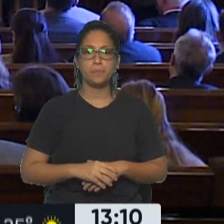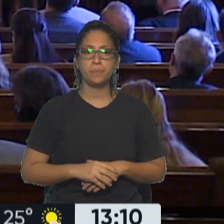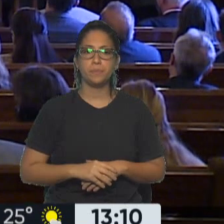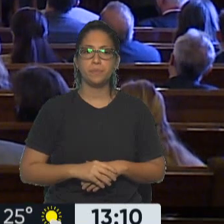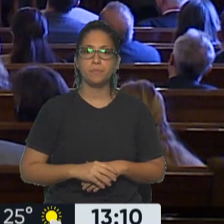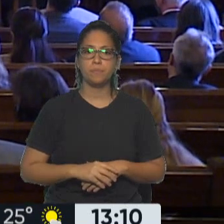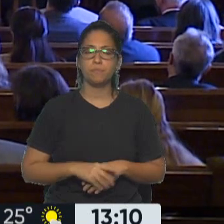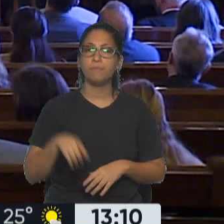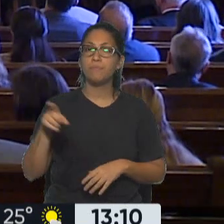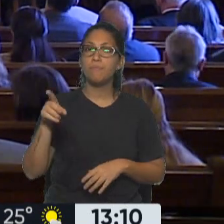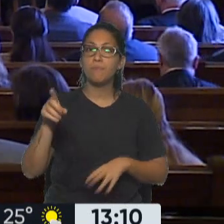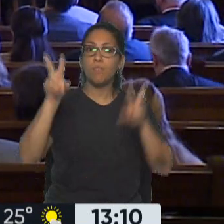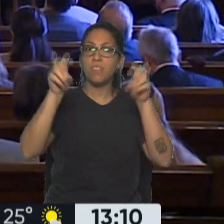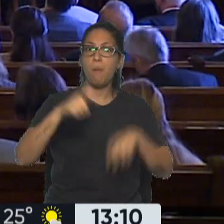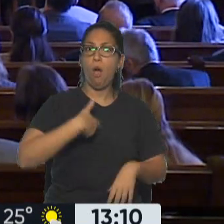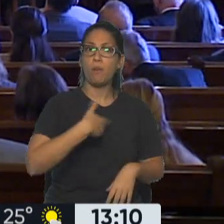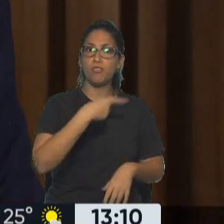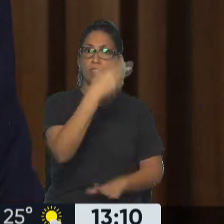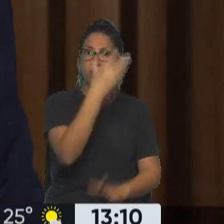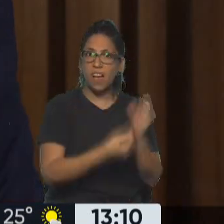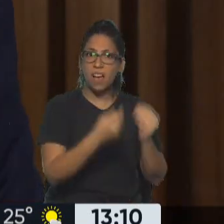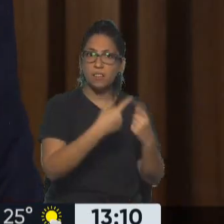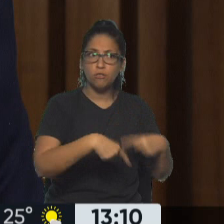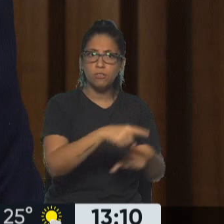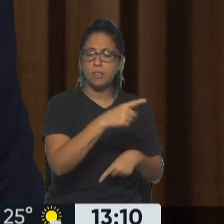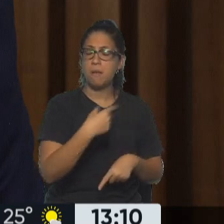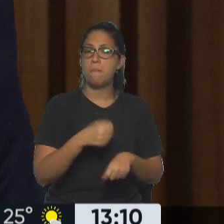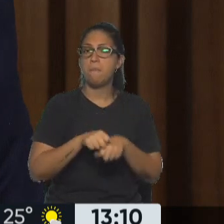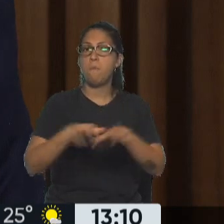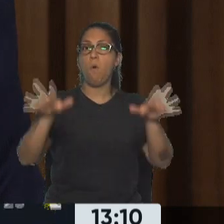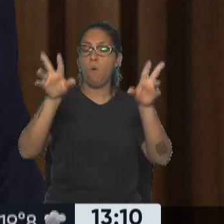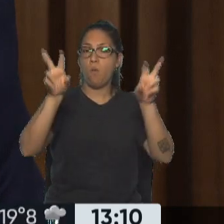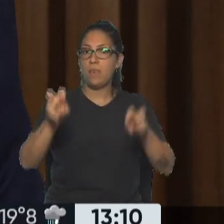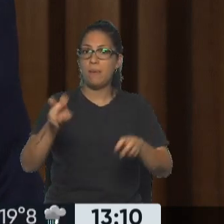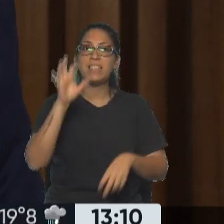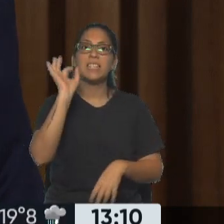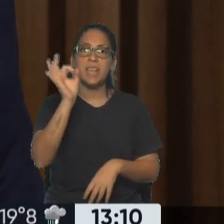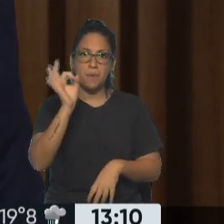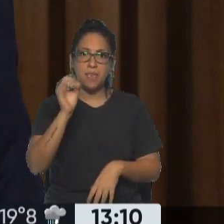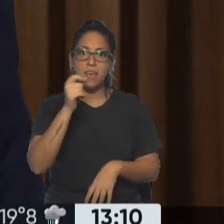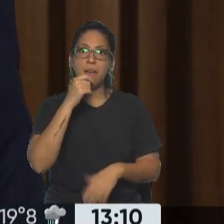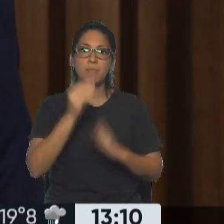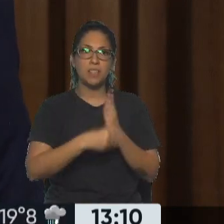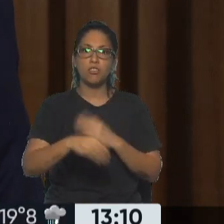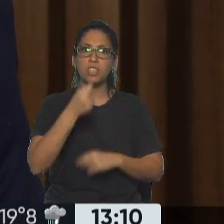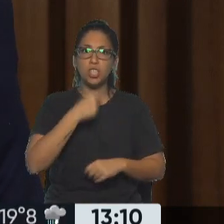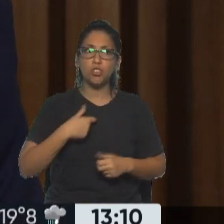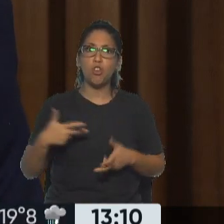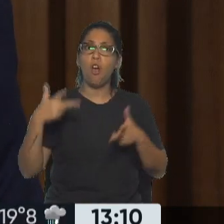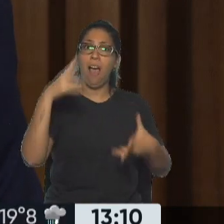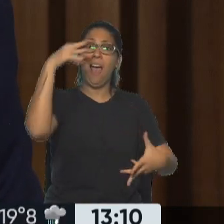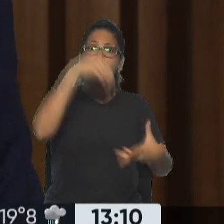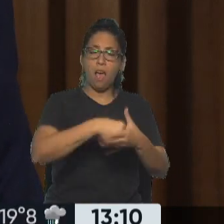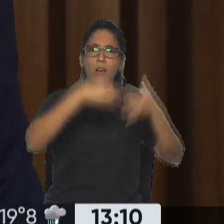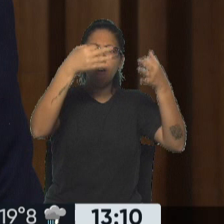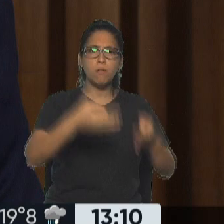un gran disparador el tema de la obra social, porque todos sabían los ministros que si yo llegaba ahí a poner las cosas en orden, lo iba a hacer